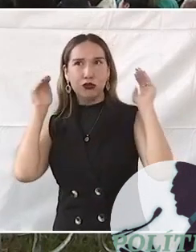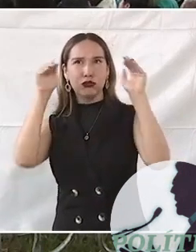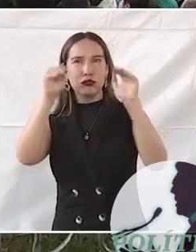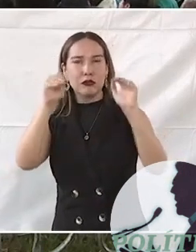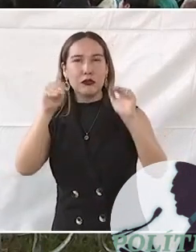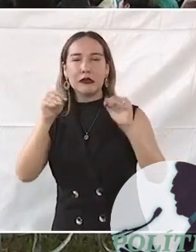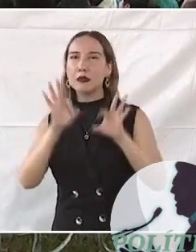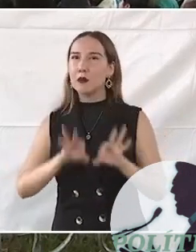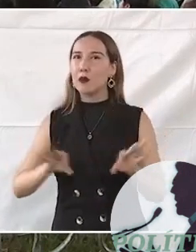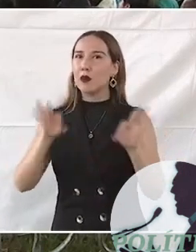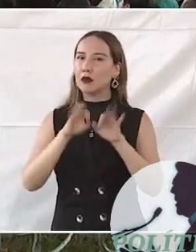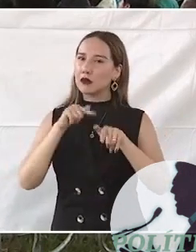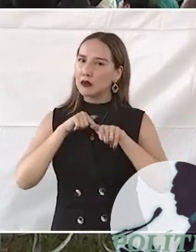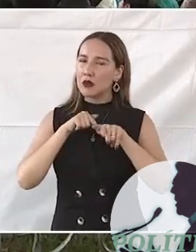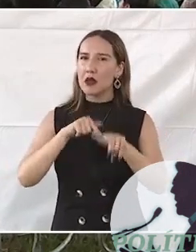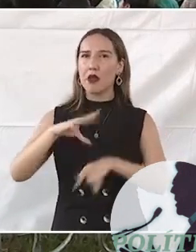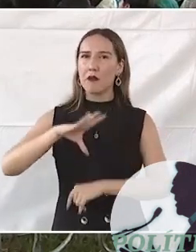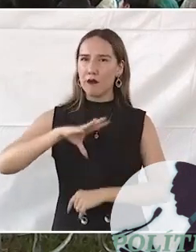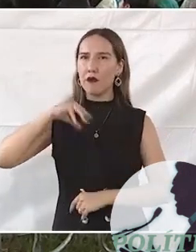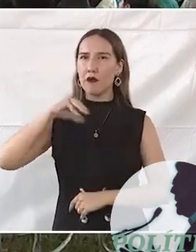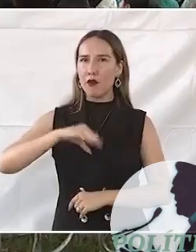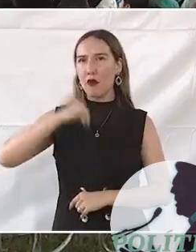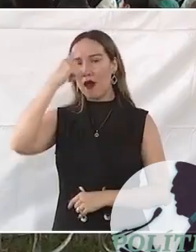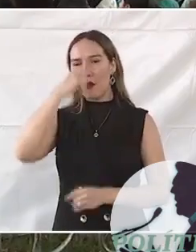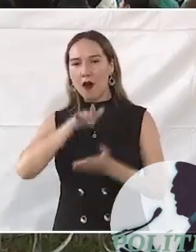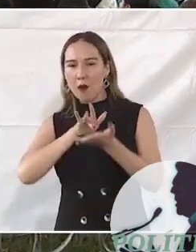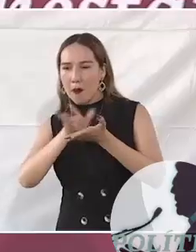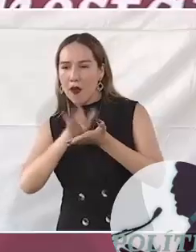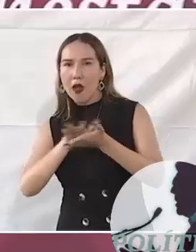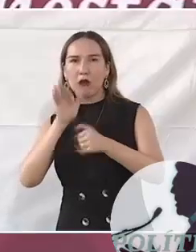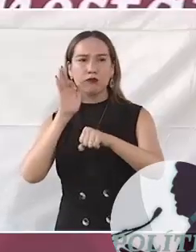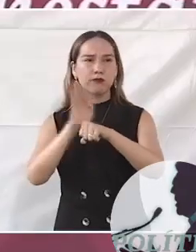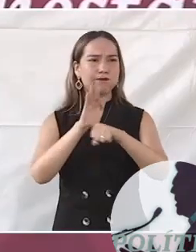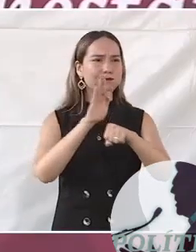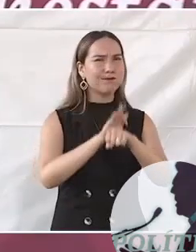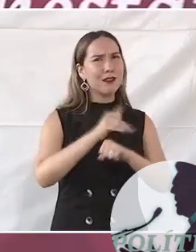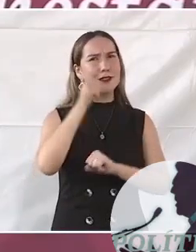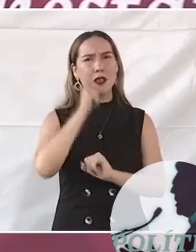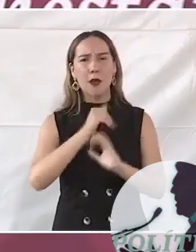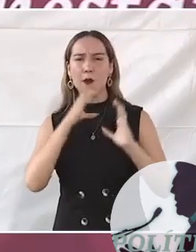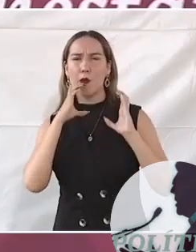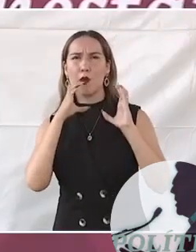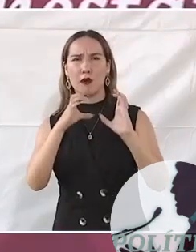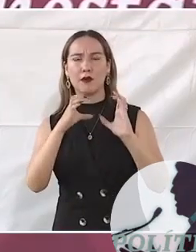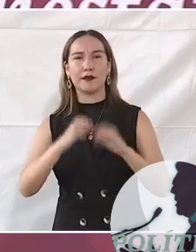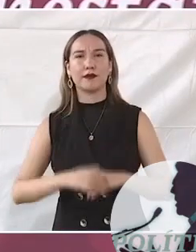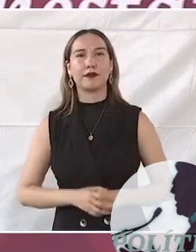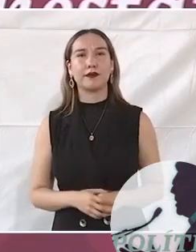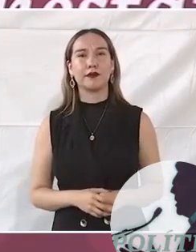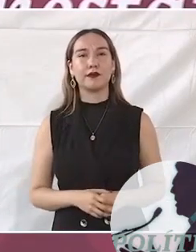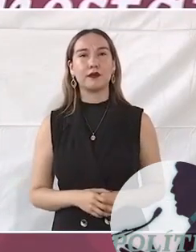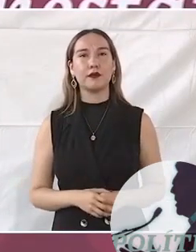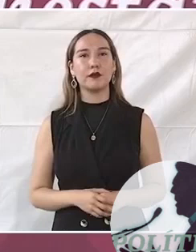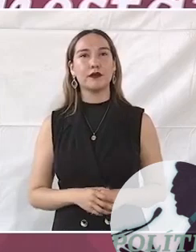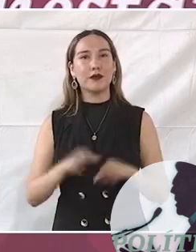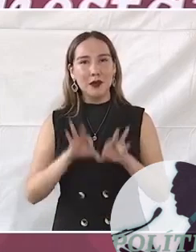contribuir desde nuestro ámbito al bienestar del pueblo de México y al cuidado del medio ambiente, así como al progreso